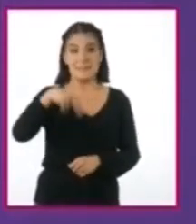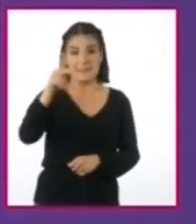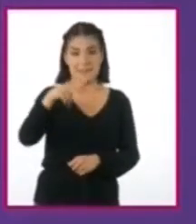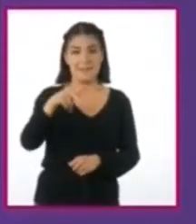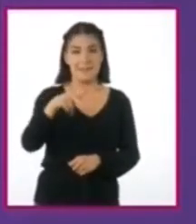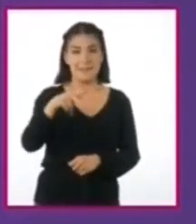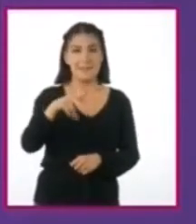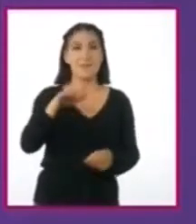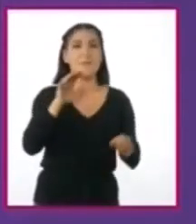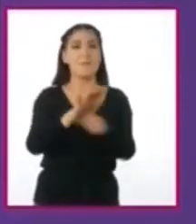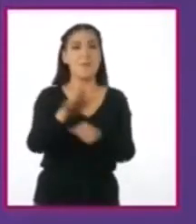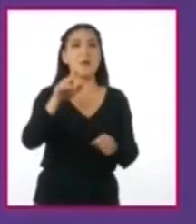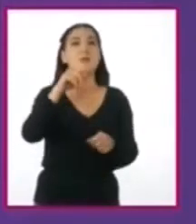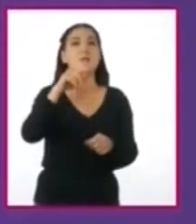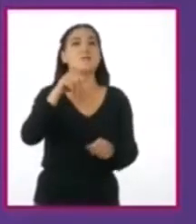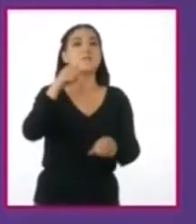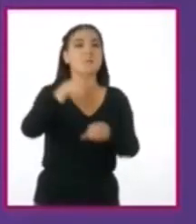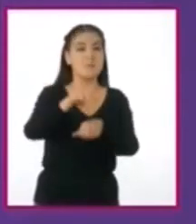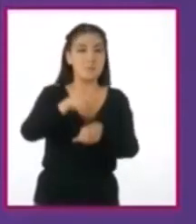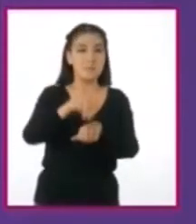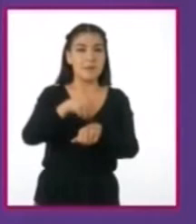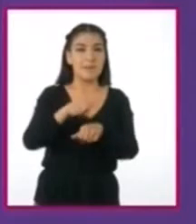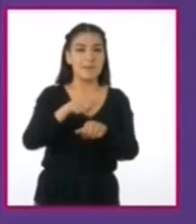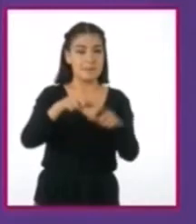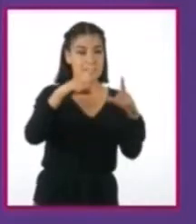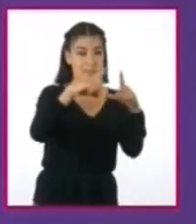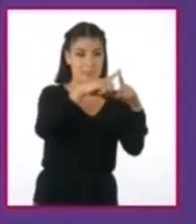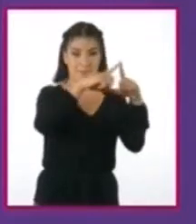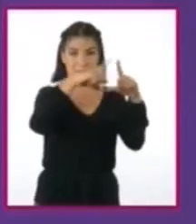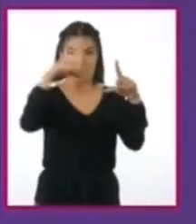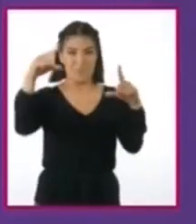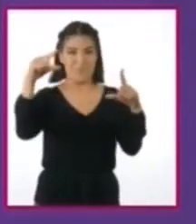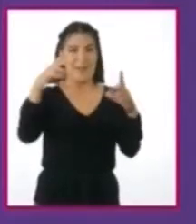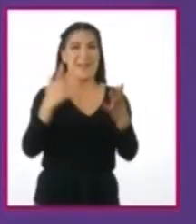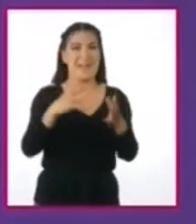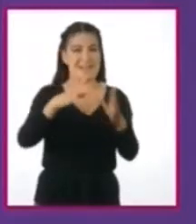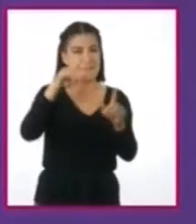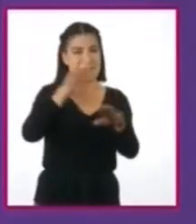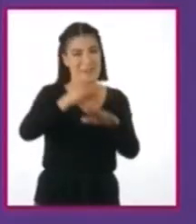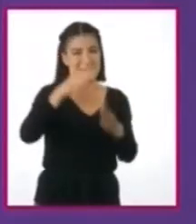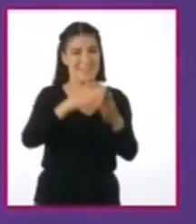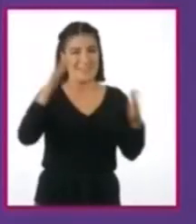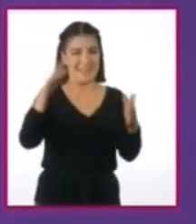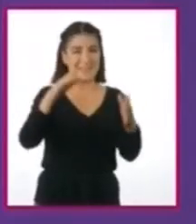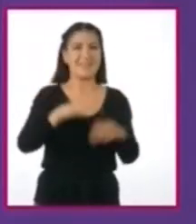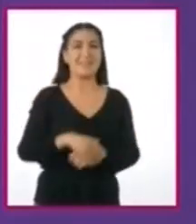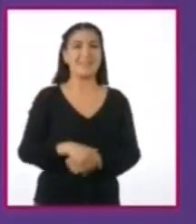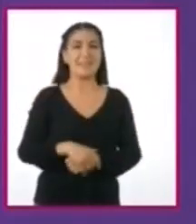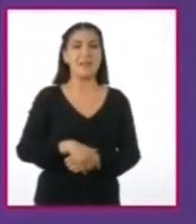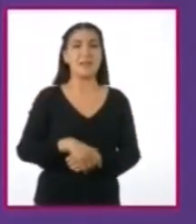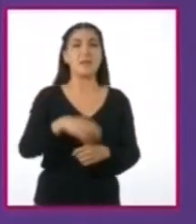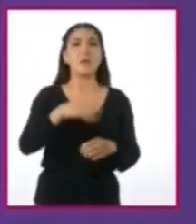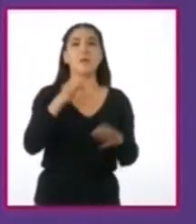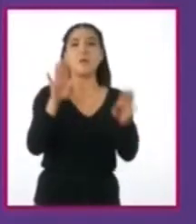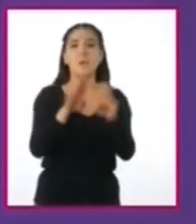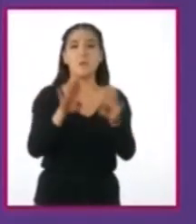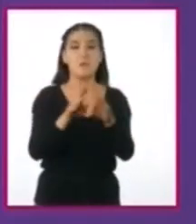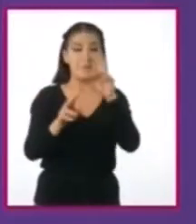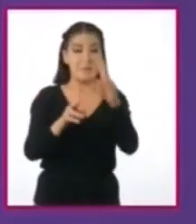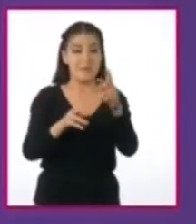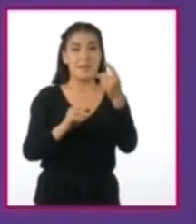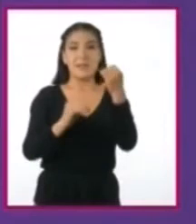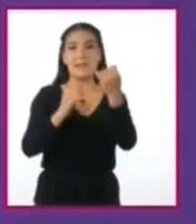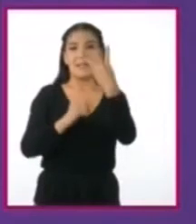señala que la proporción que tienen es que el triángulo grande es 3 veces en tamaño